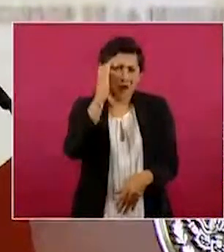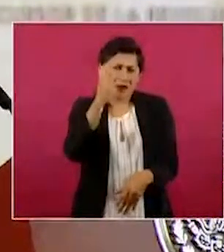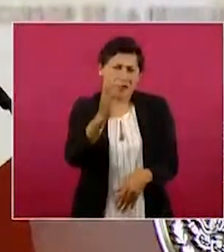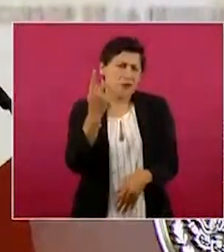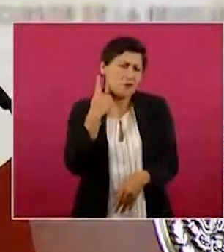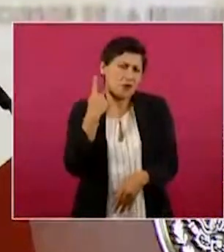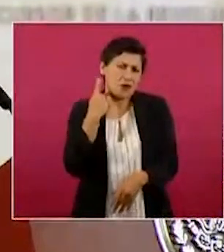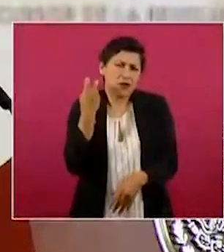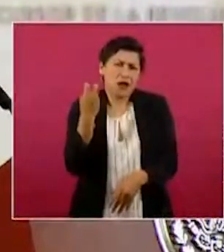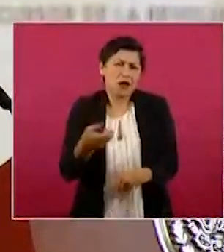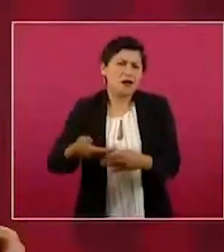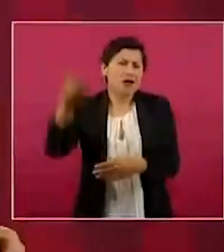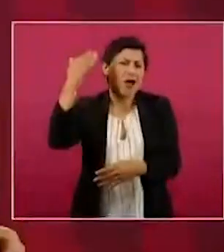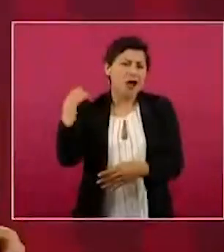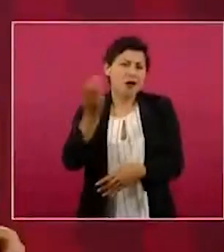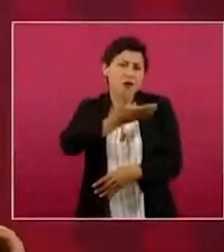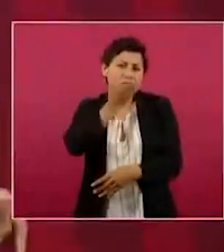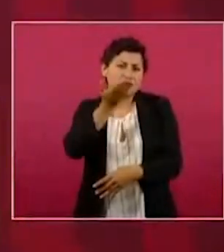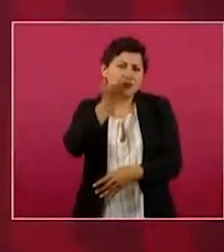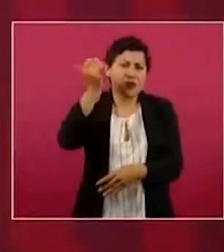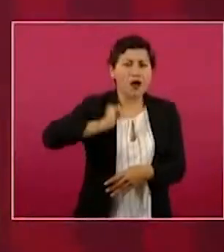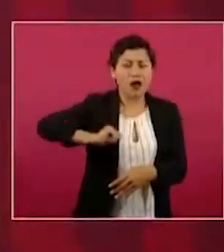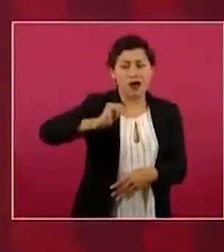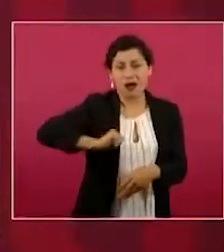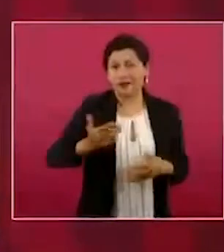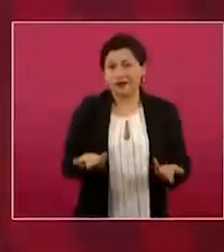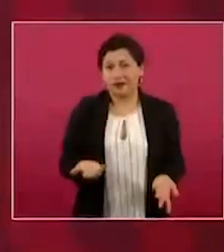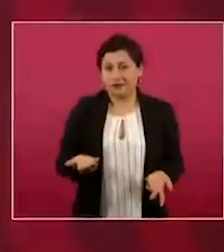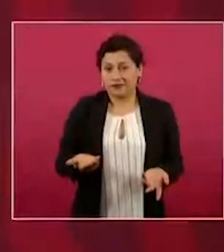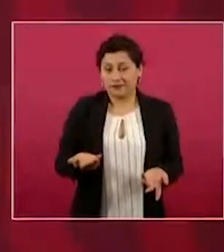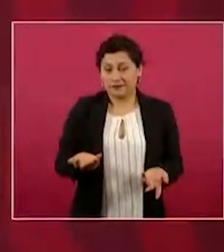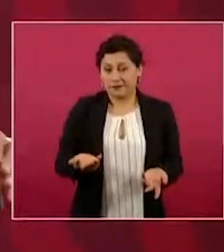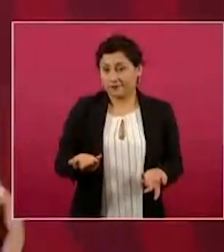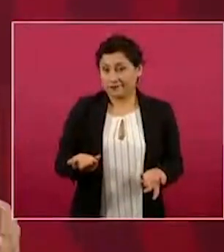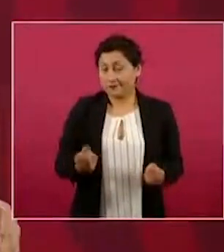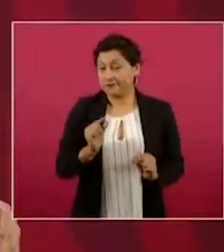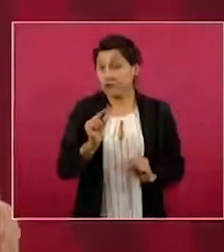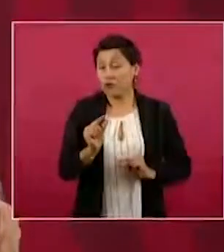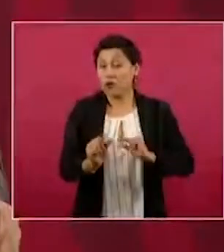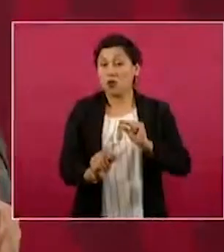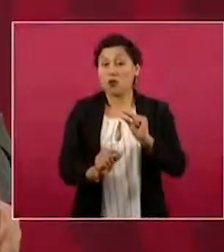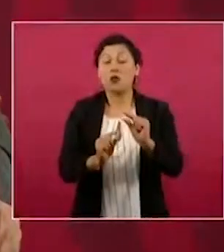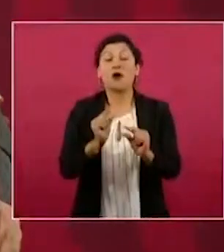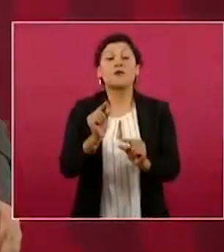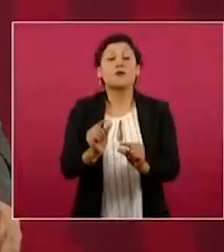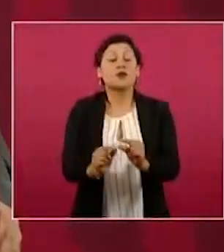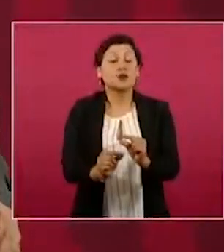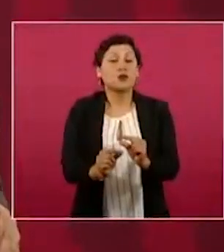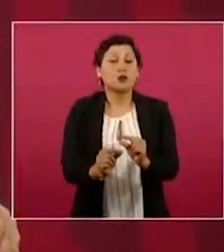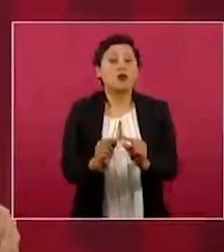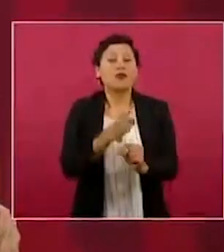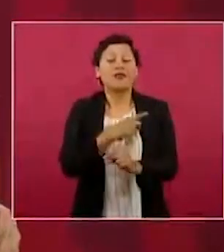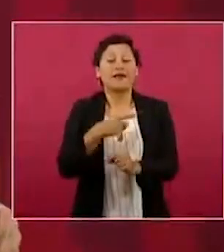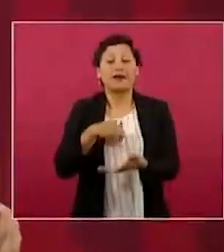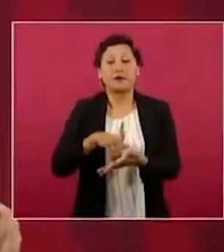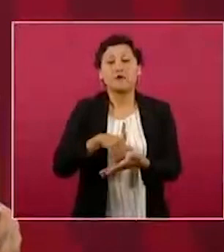realizó a través de la organización de las naciones unidas entonces que se va a presentar una denuncia porque méxico no ha recibido las vacunas y para estas vacunas se dio un adelanto de